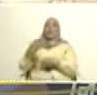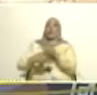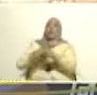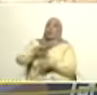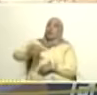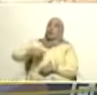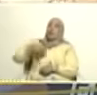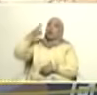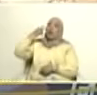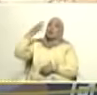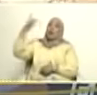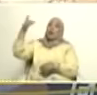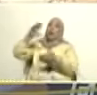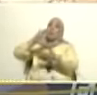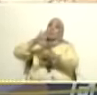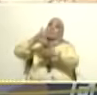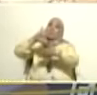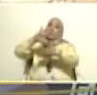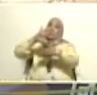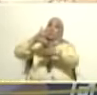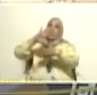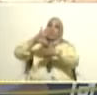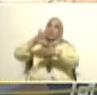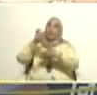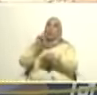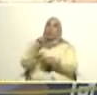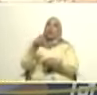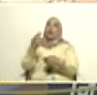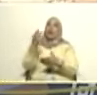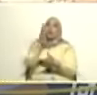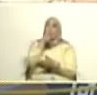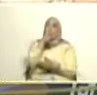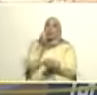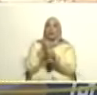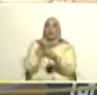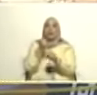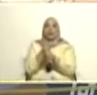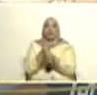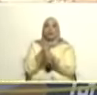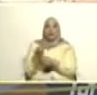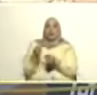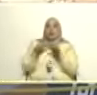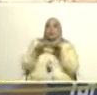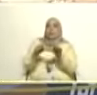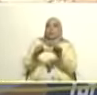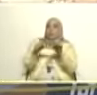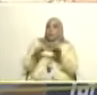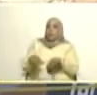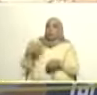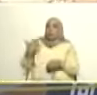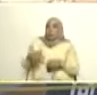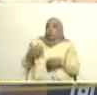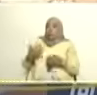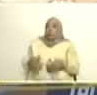nuestro americano. Tengo aquí un punto de cuenta que me está presionando